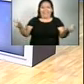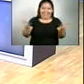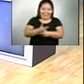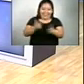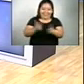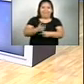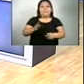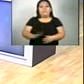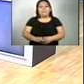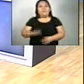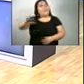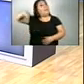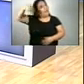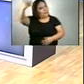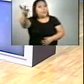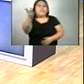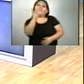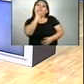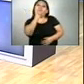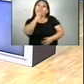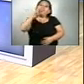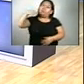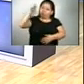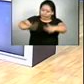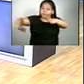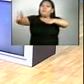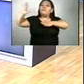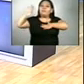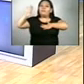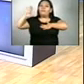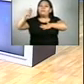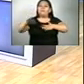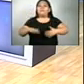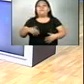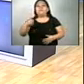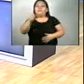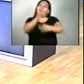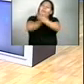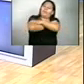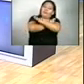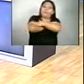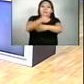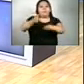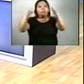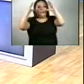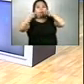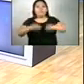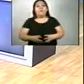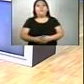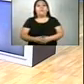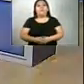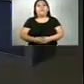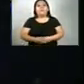vamos. Pero el otro viernes. El otro viernes, prometido. Sí. Ok. Ok. Descanses. Buenas noches.